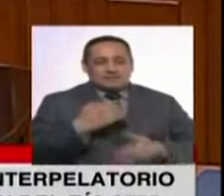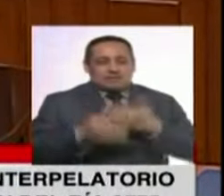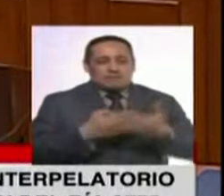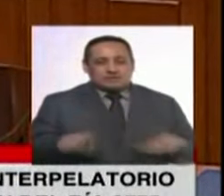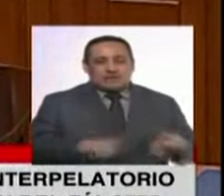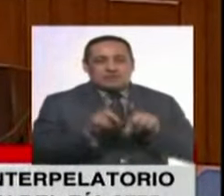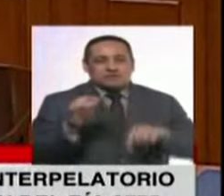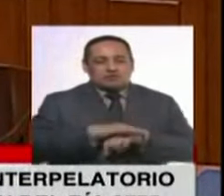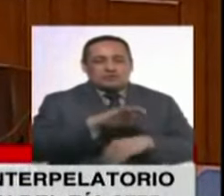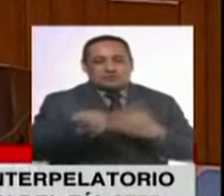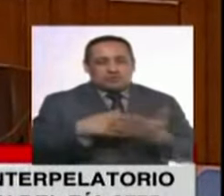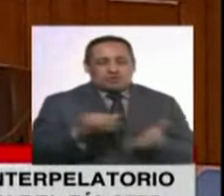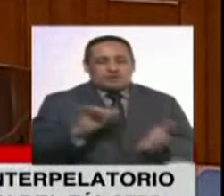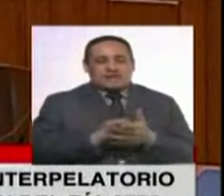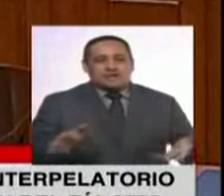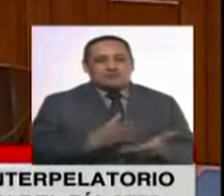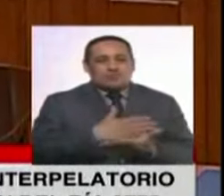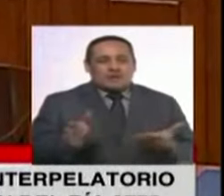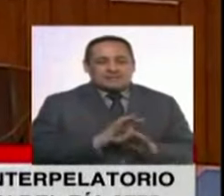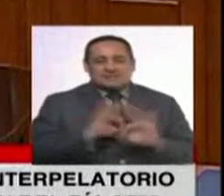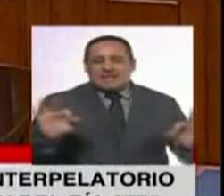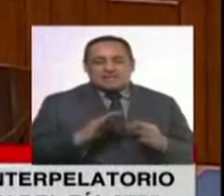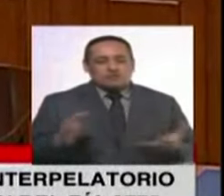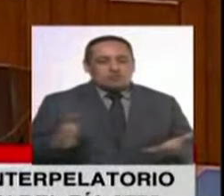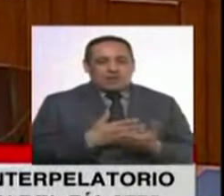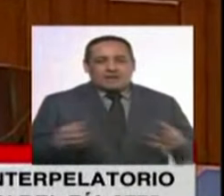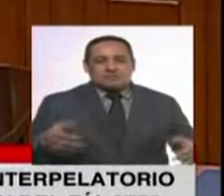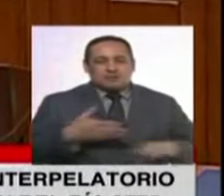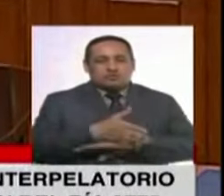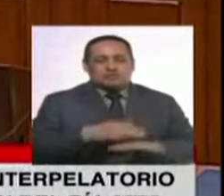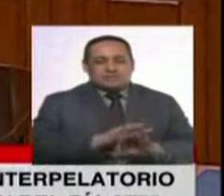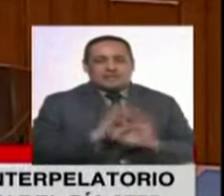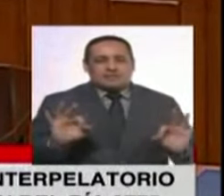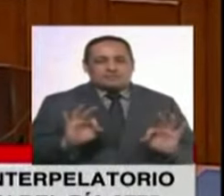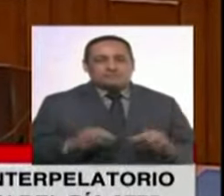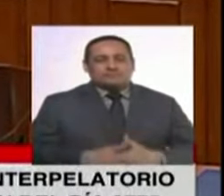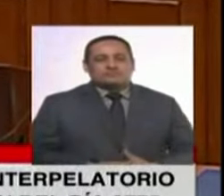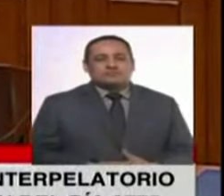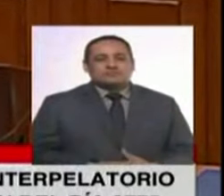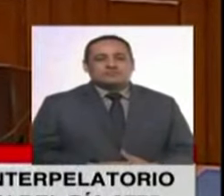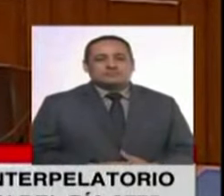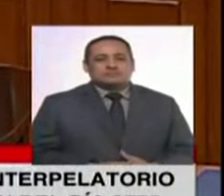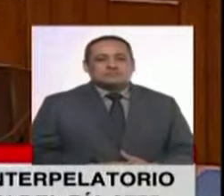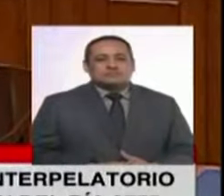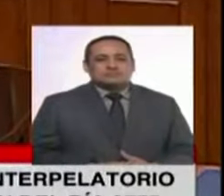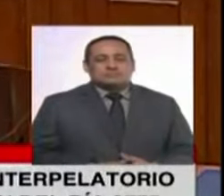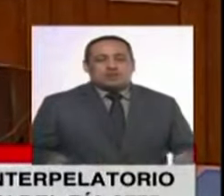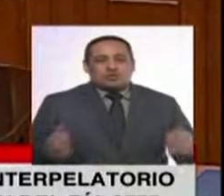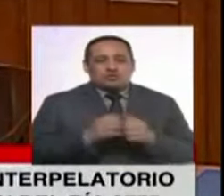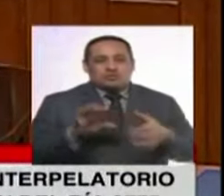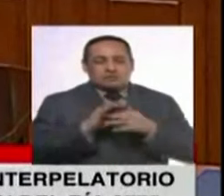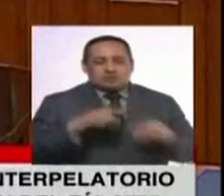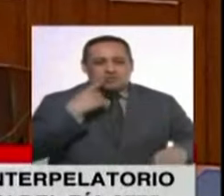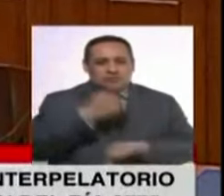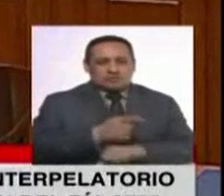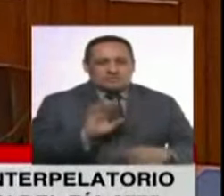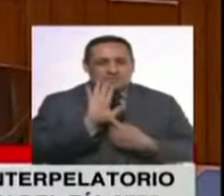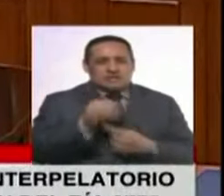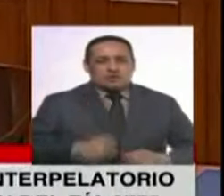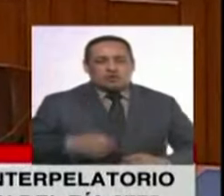realizando y sobre las cuales no ha existido ni Existirá intromisión alguna con relación a la denuncia